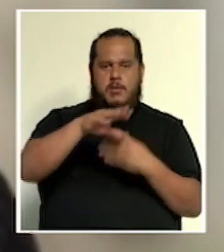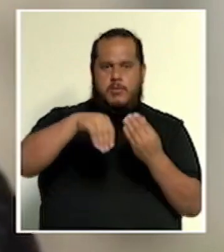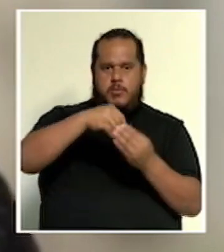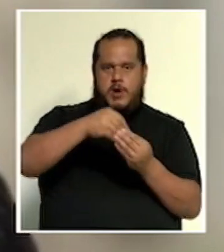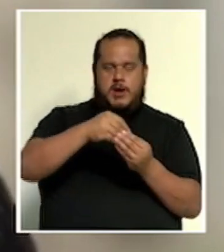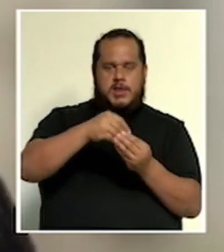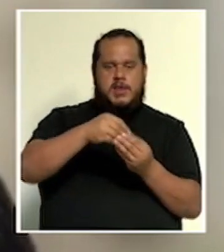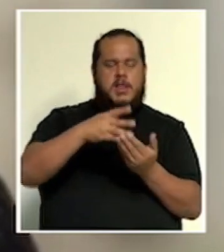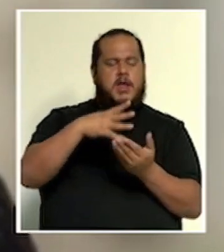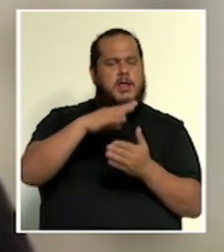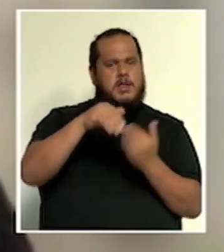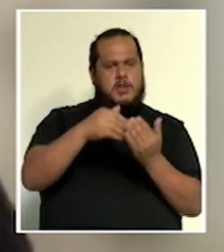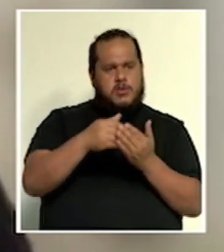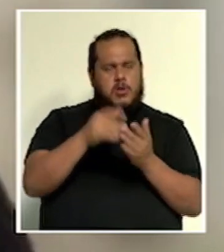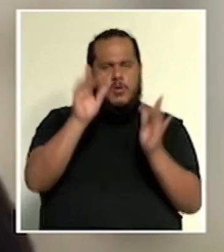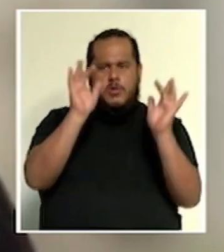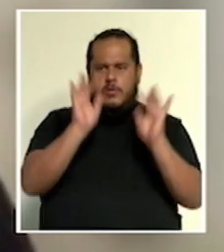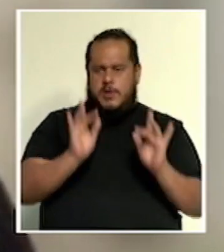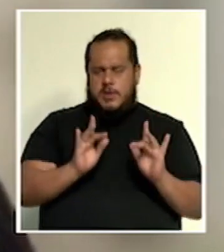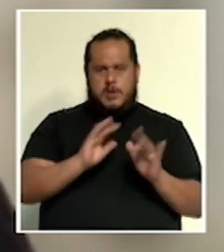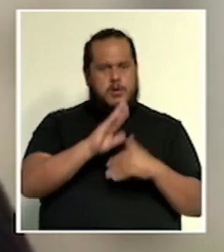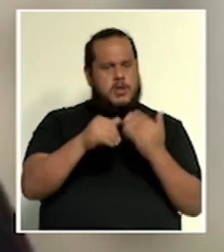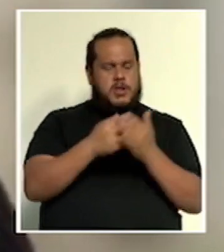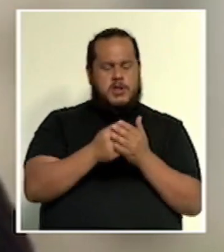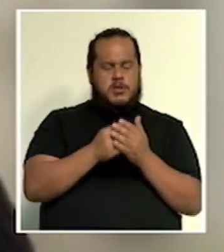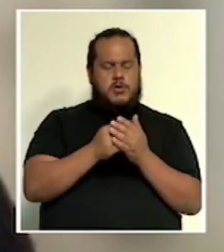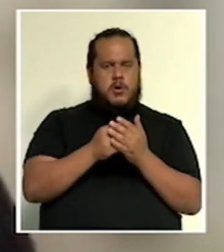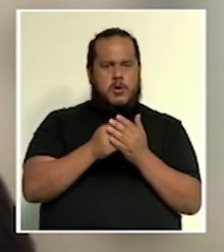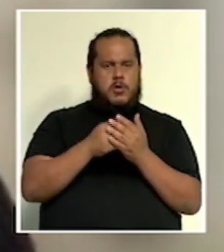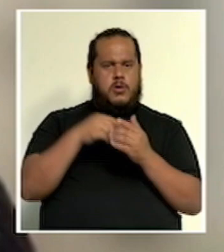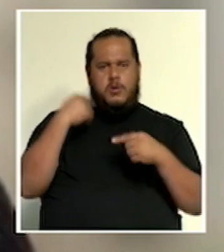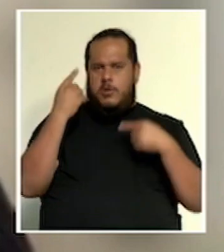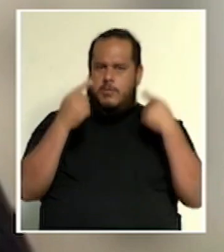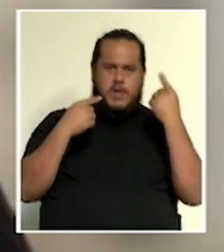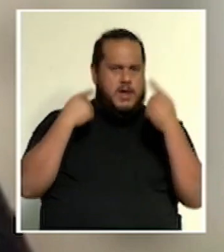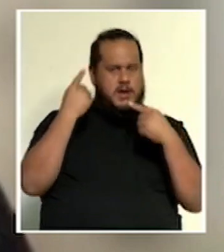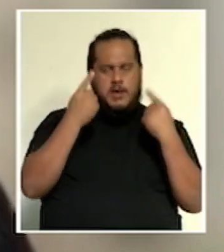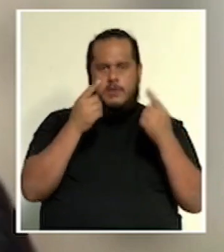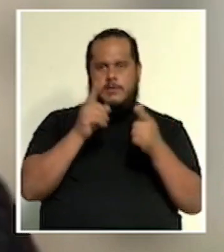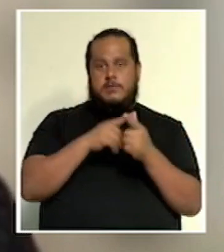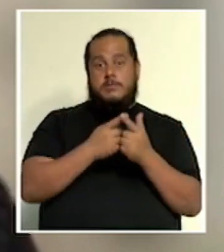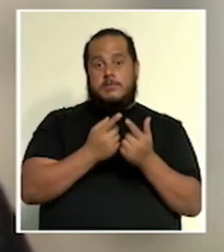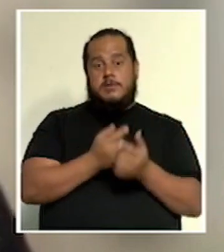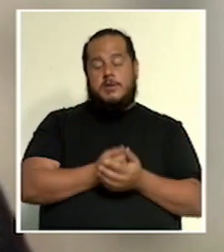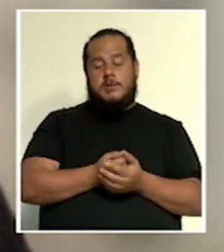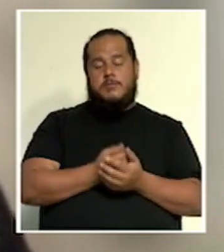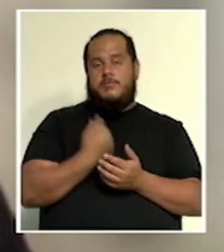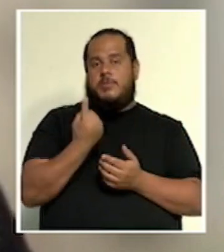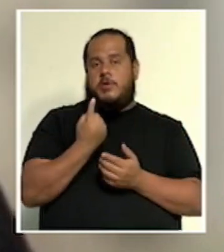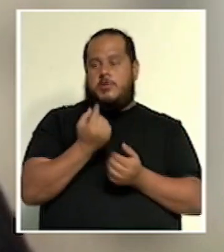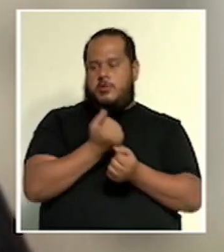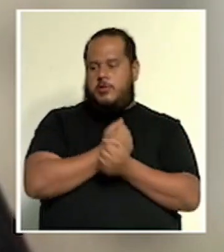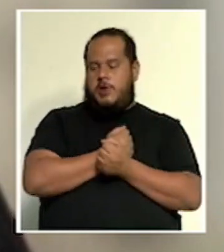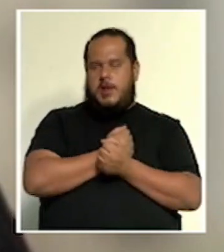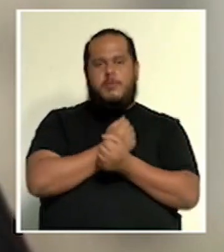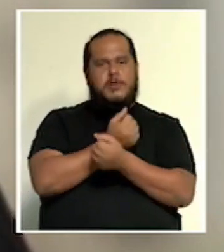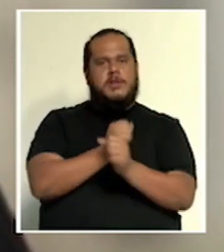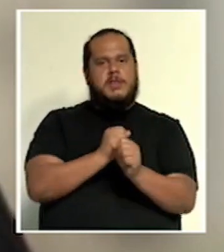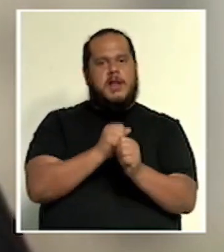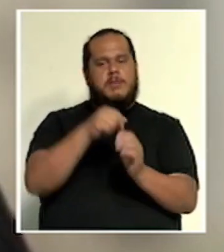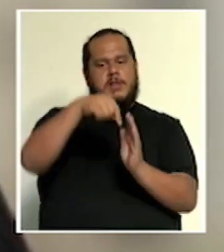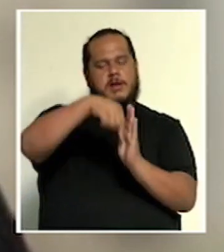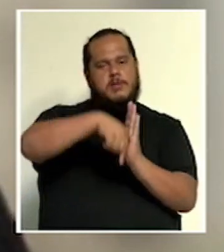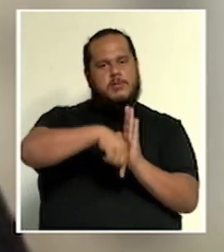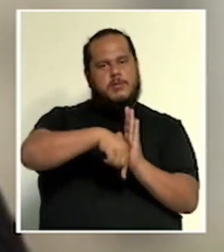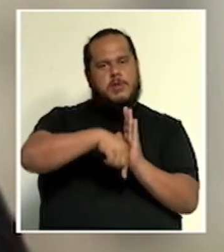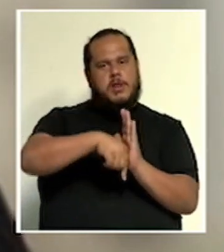y todo vacío y todo vértigo. Entonces, solo el amor te salva de las